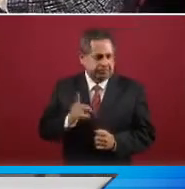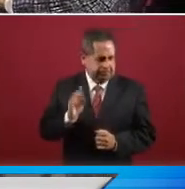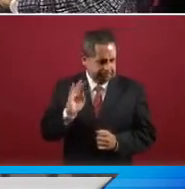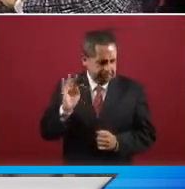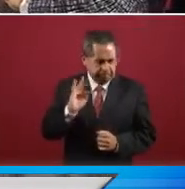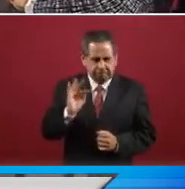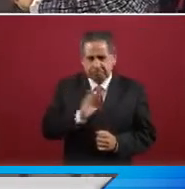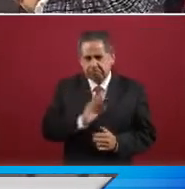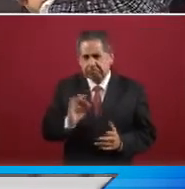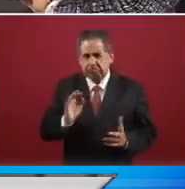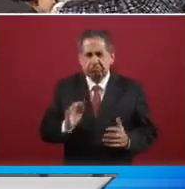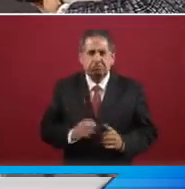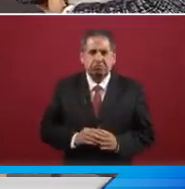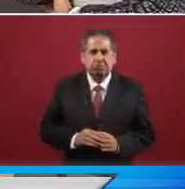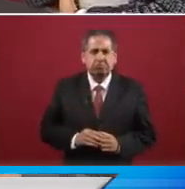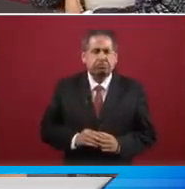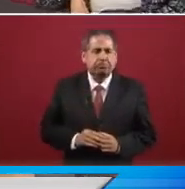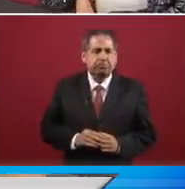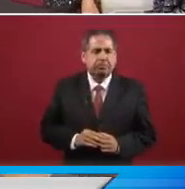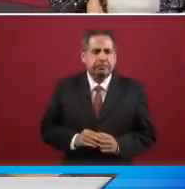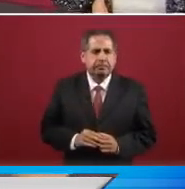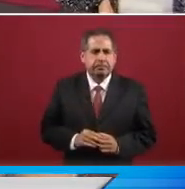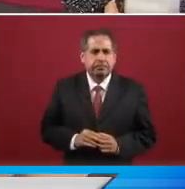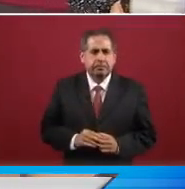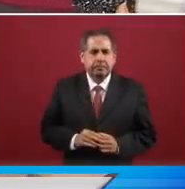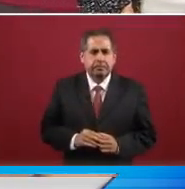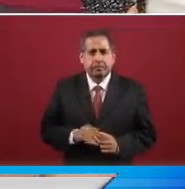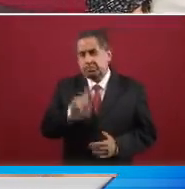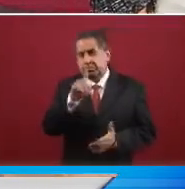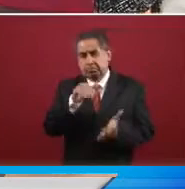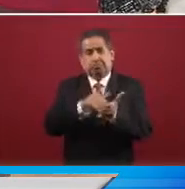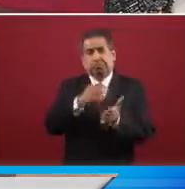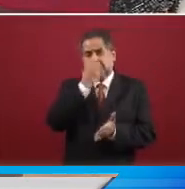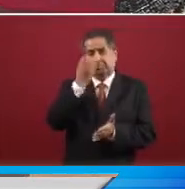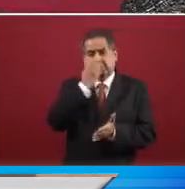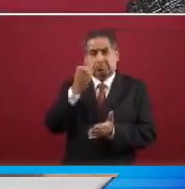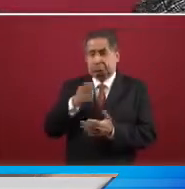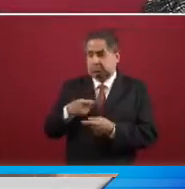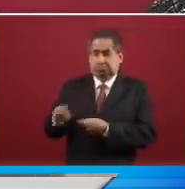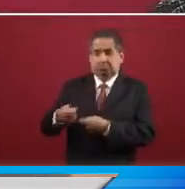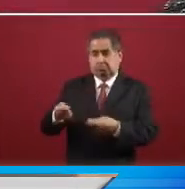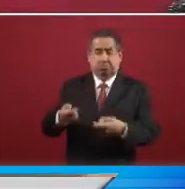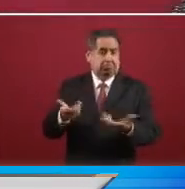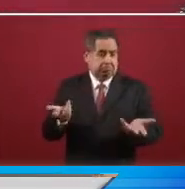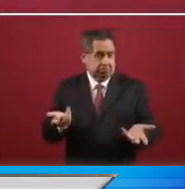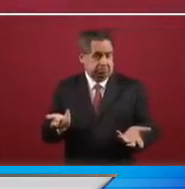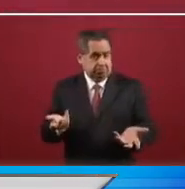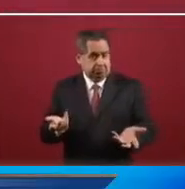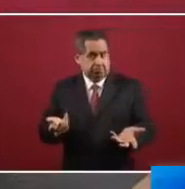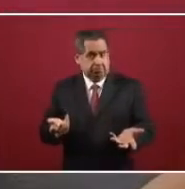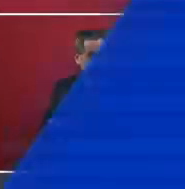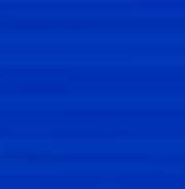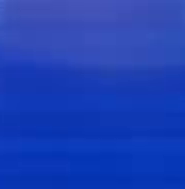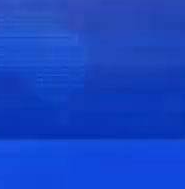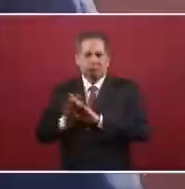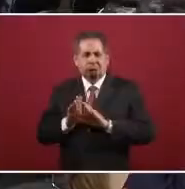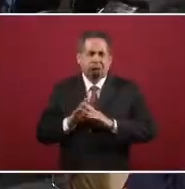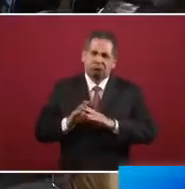respecto. Los ahorros que se logren de la disminución de presupuesto a los partidos políticos serán destinados a educación y salud.